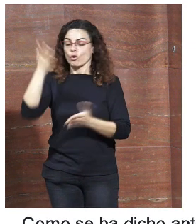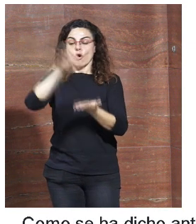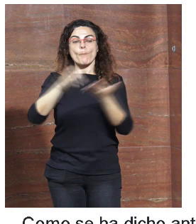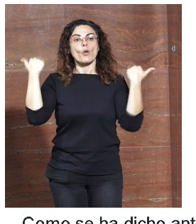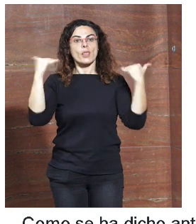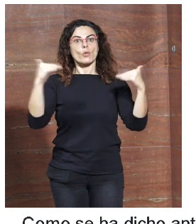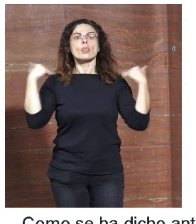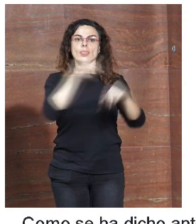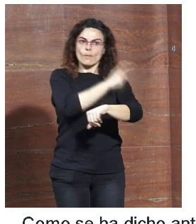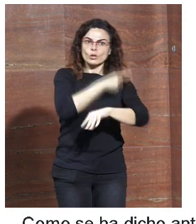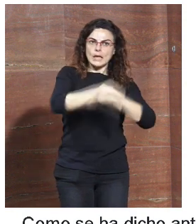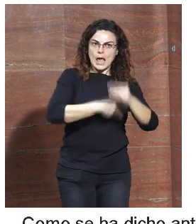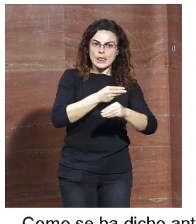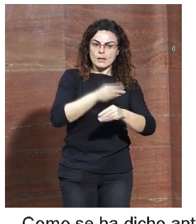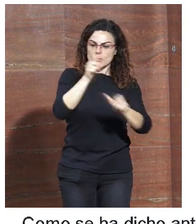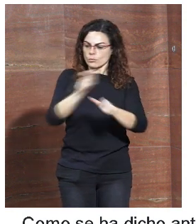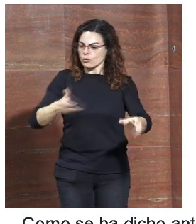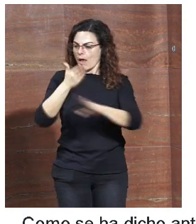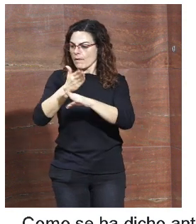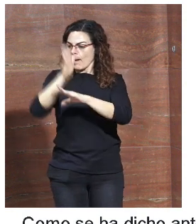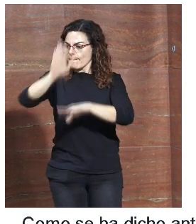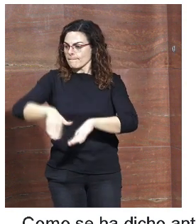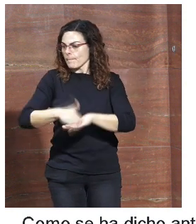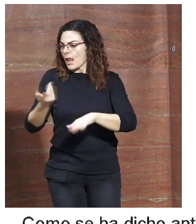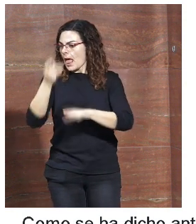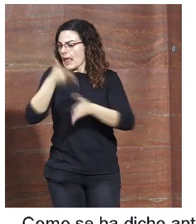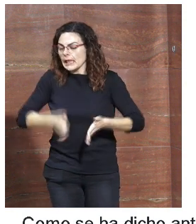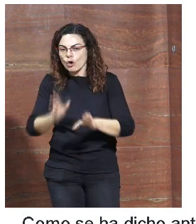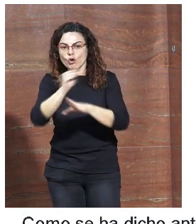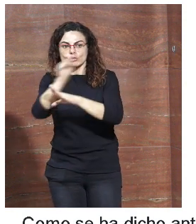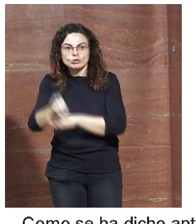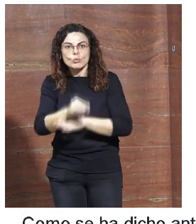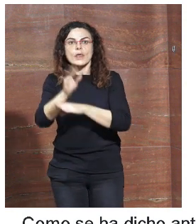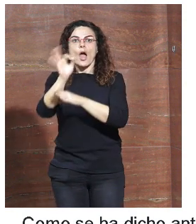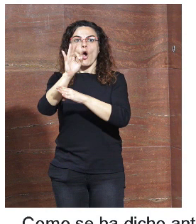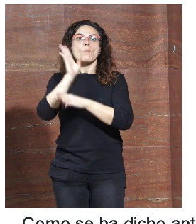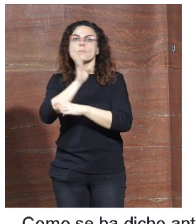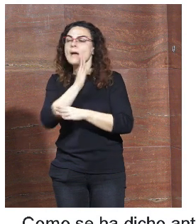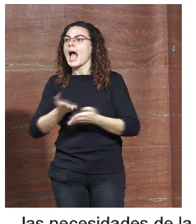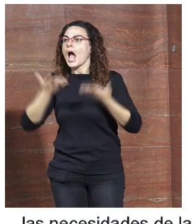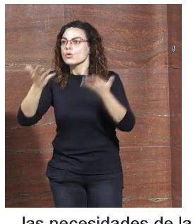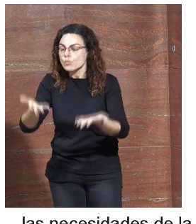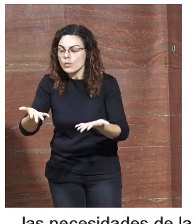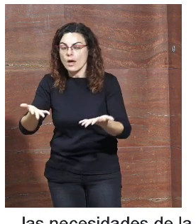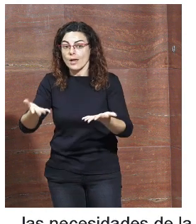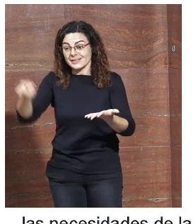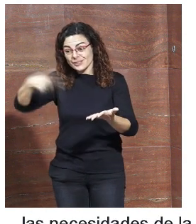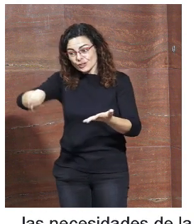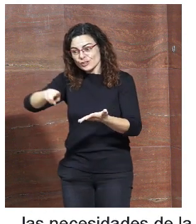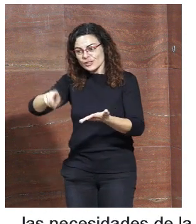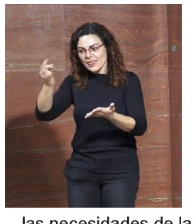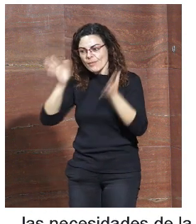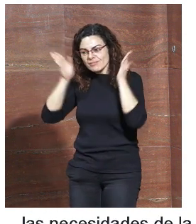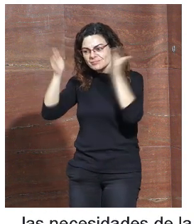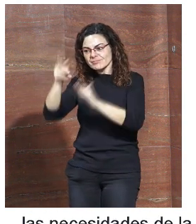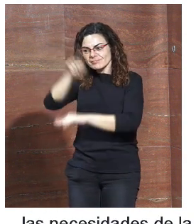hace deporte, pero también va gente a trabajar, a cuidar a mi hija o a ayudar a mi madre. Me deberían atender.